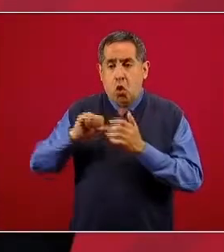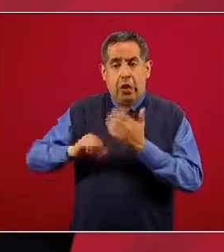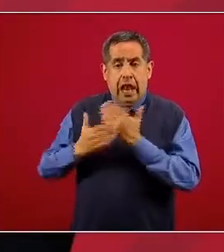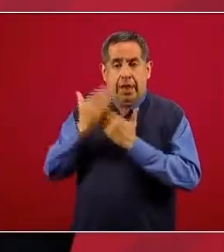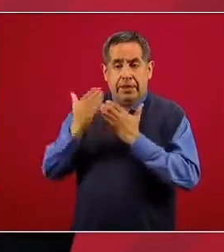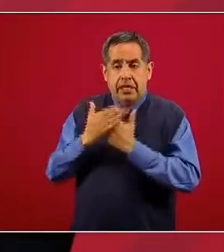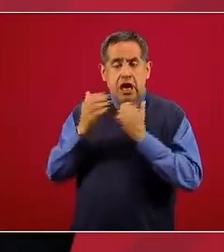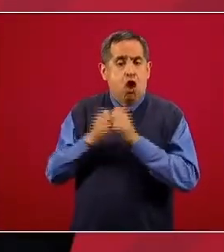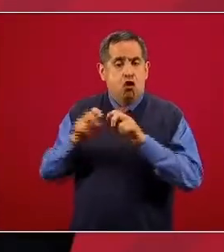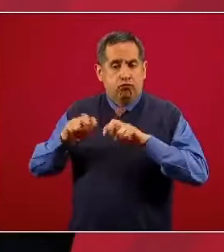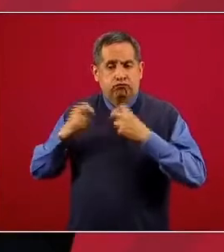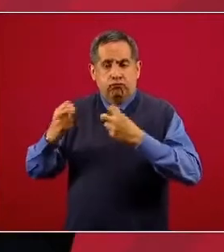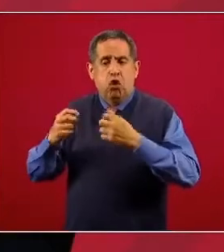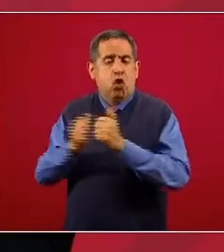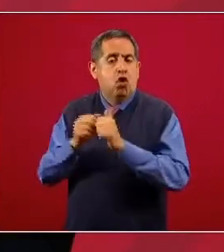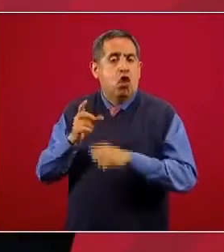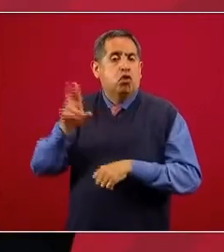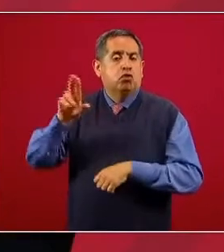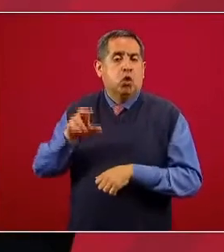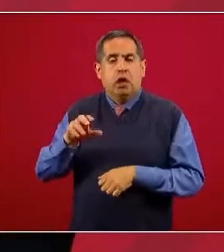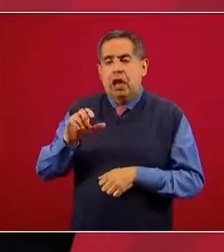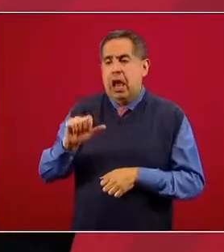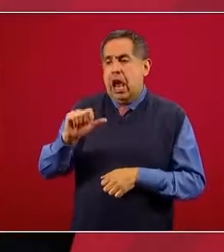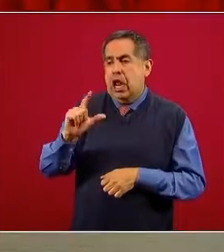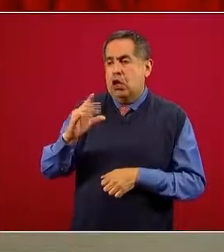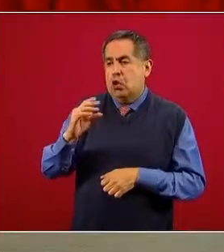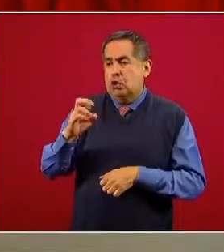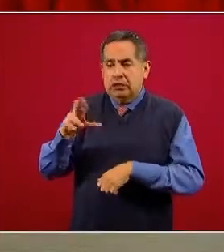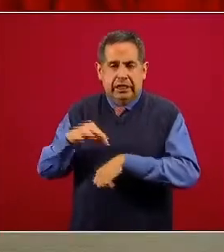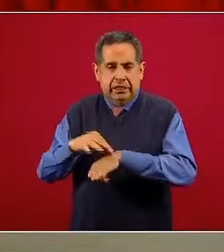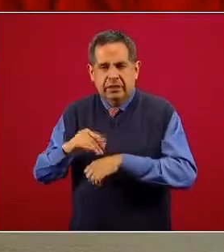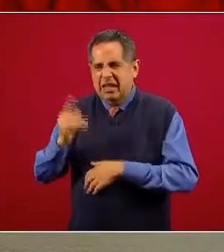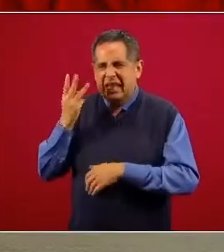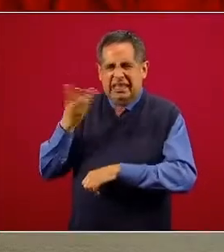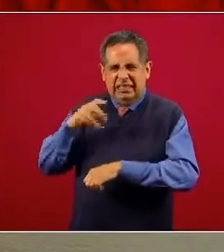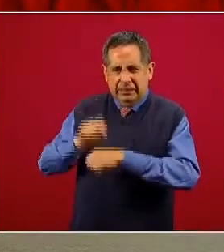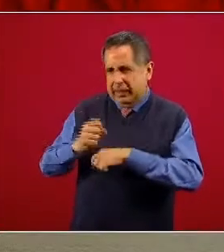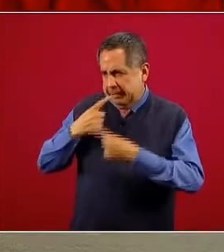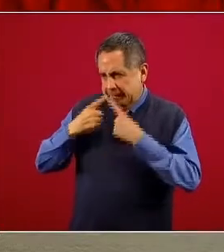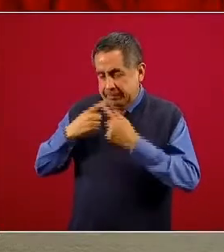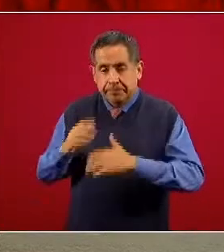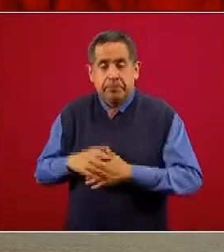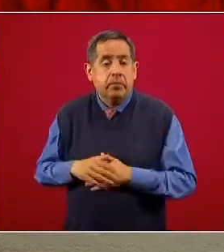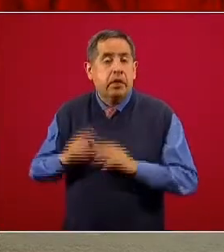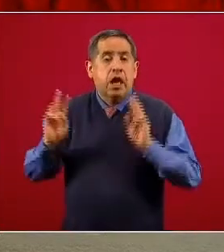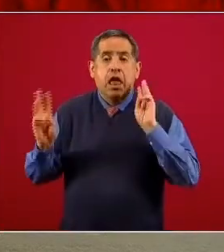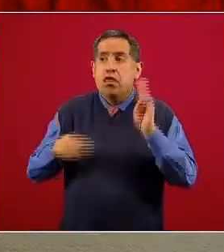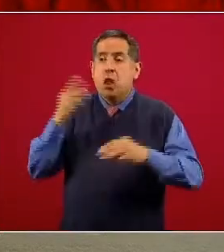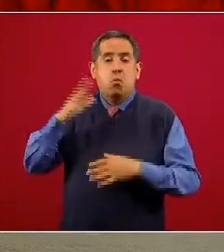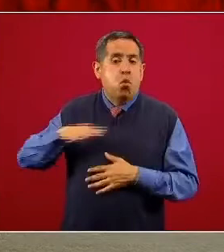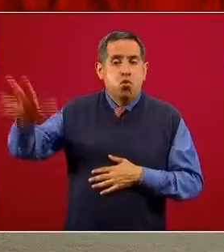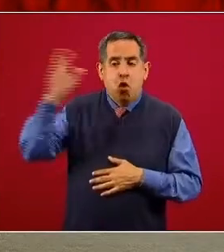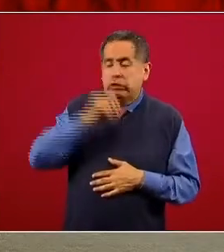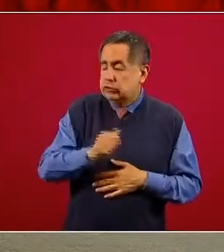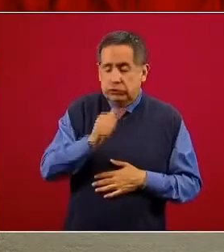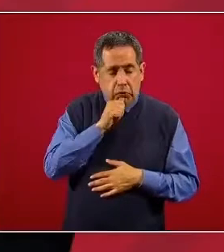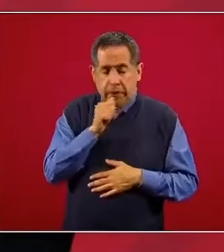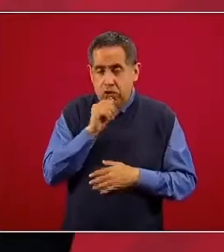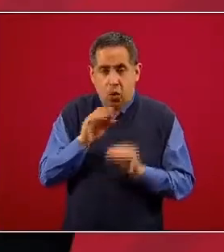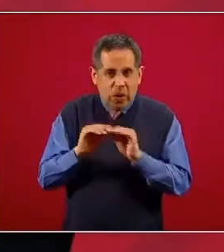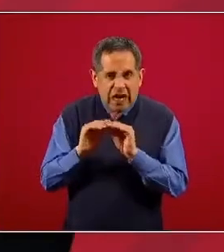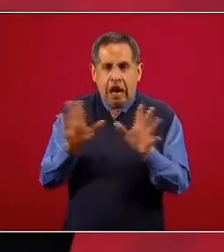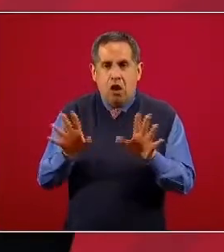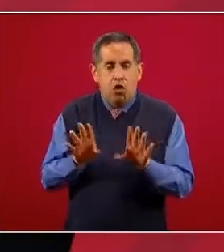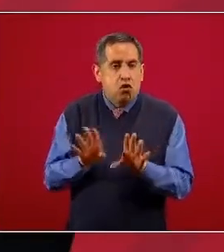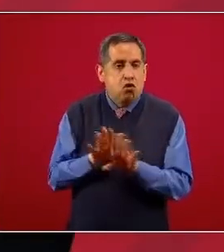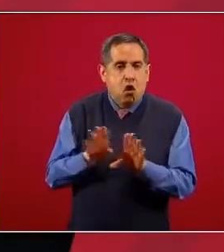mañana en el gabinete del doctor Alcocer, pero la llevamos teniendo desde hace 3 semanas. En el mundo entero no se ha definido un